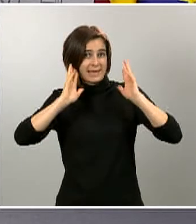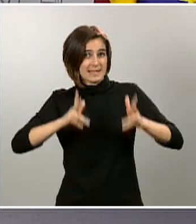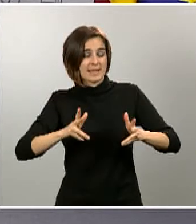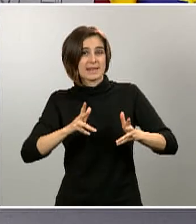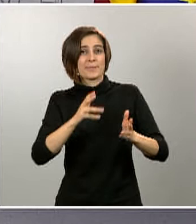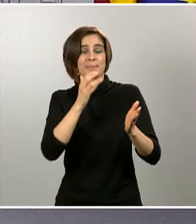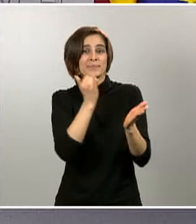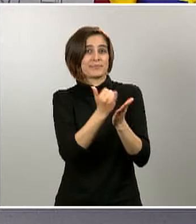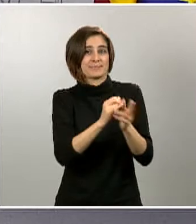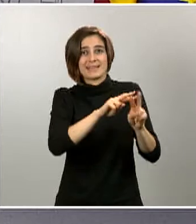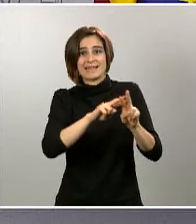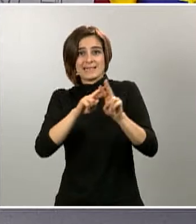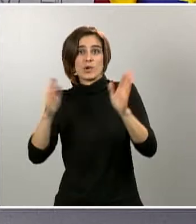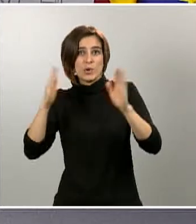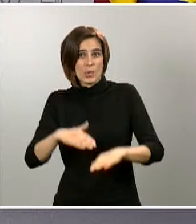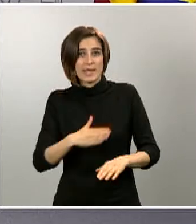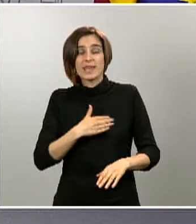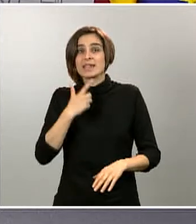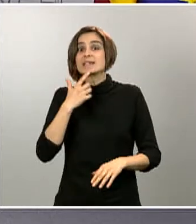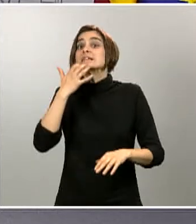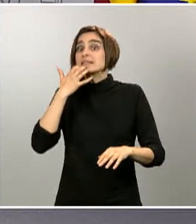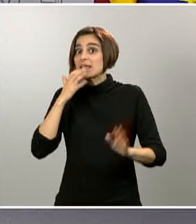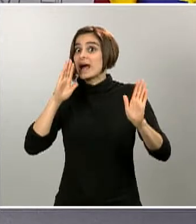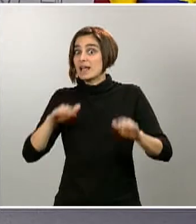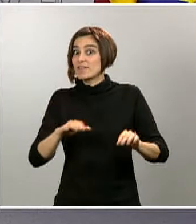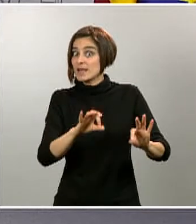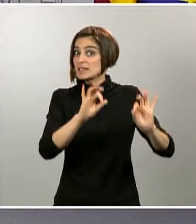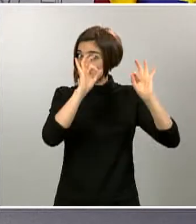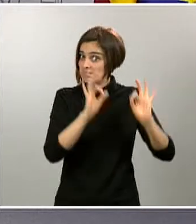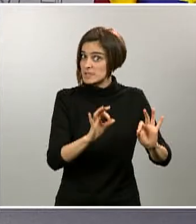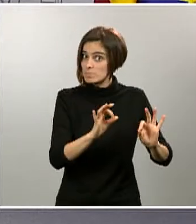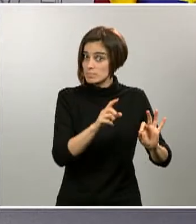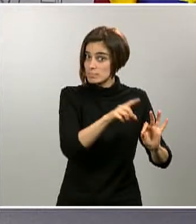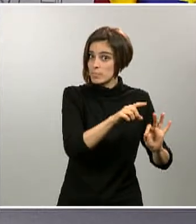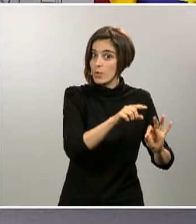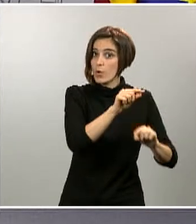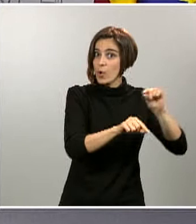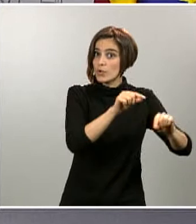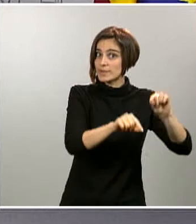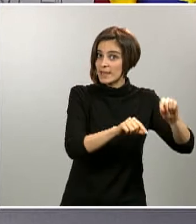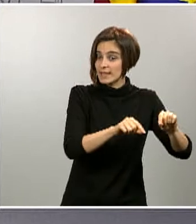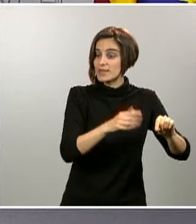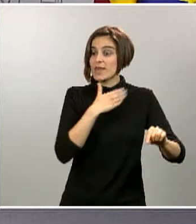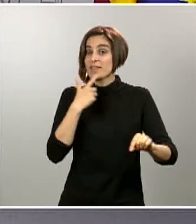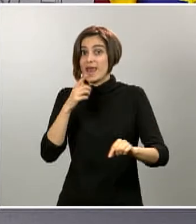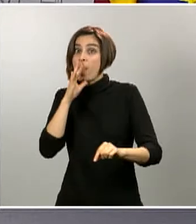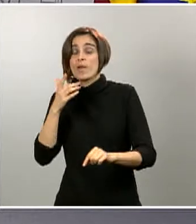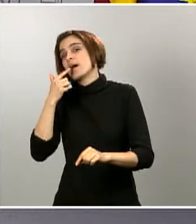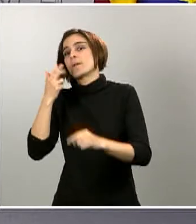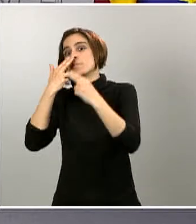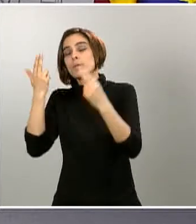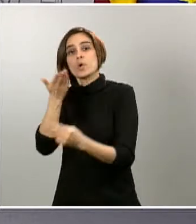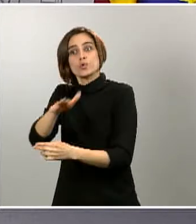de tener finalmente esta información, no incluirían estas muertes. Y, por último, ¿están recabando información sobre